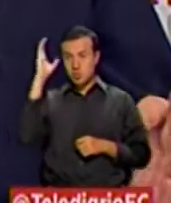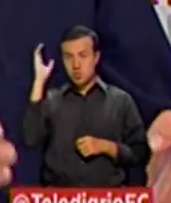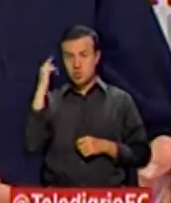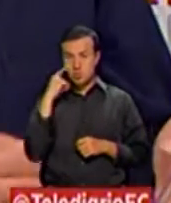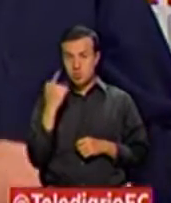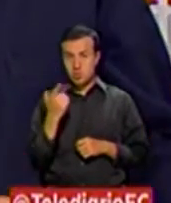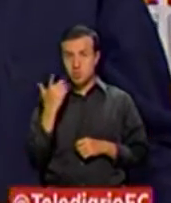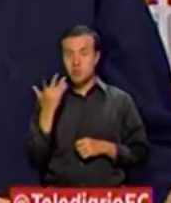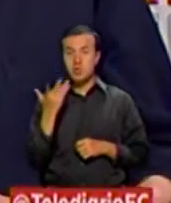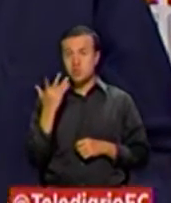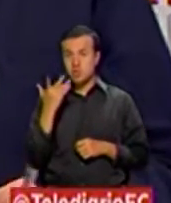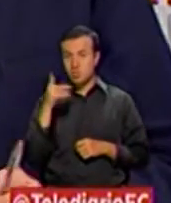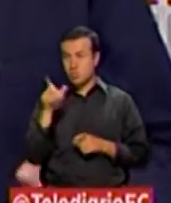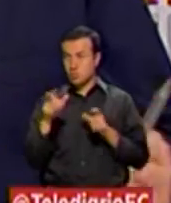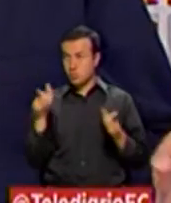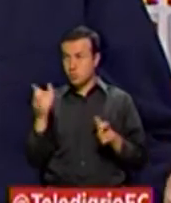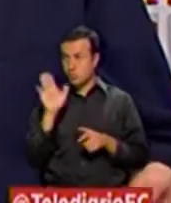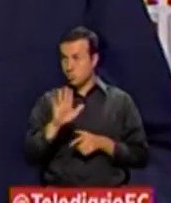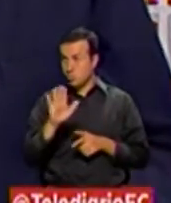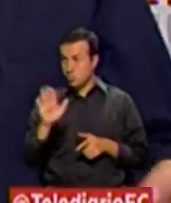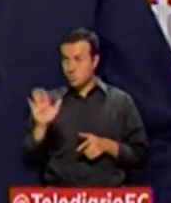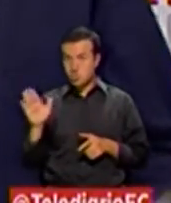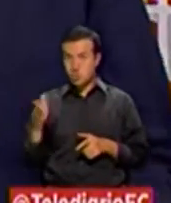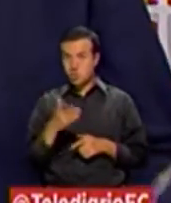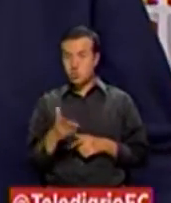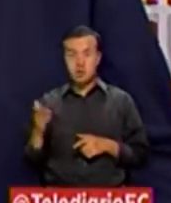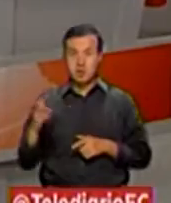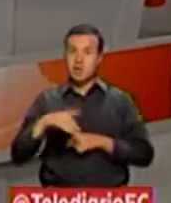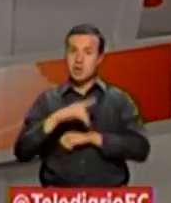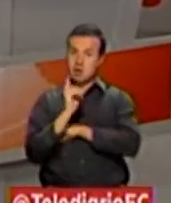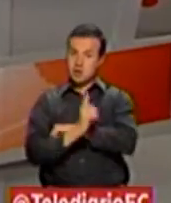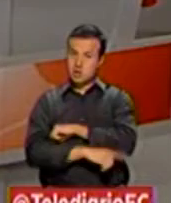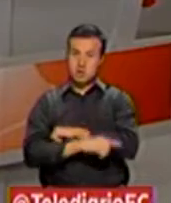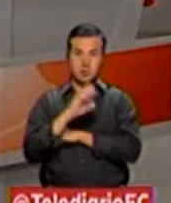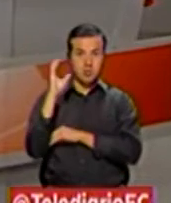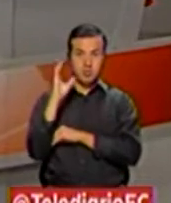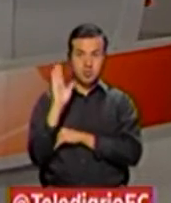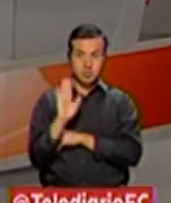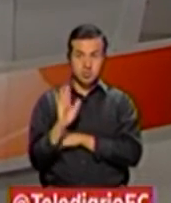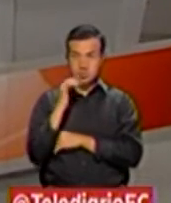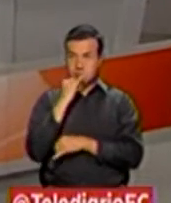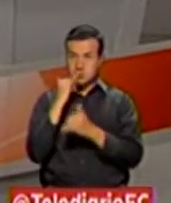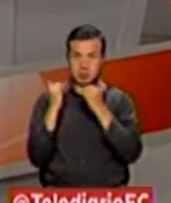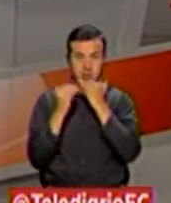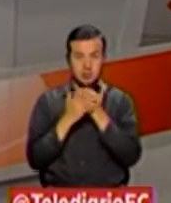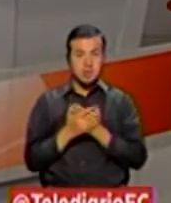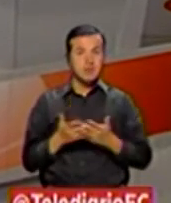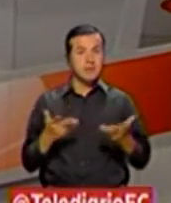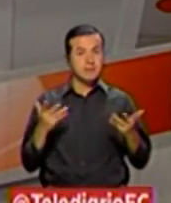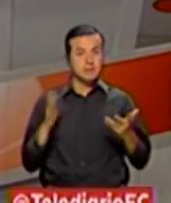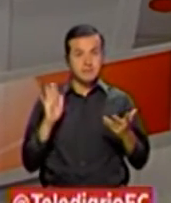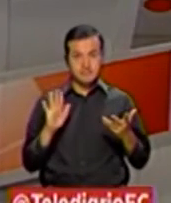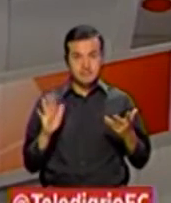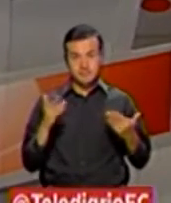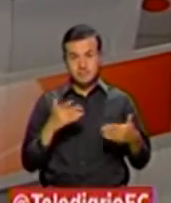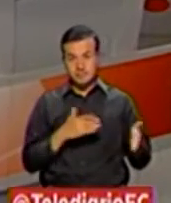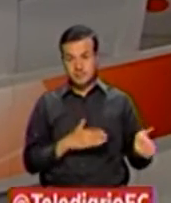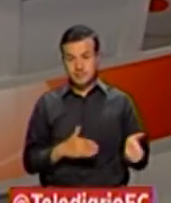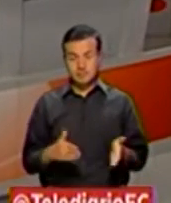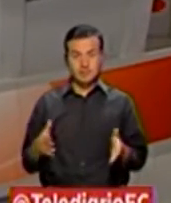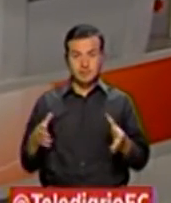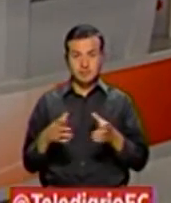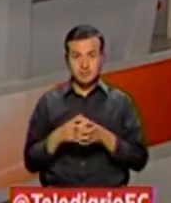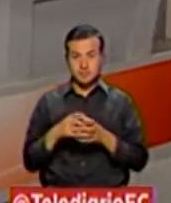que lo cometieron los autores materiales que fueron sentenciados en Colombia por este delito y que tuvieron vinculación con el